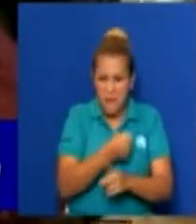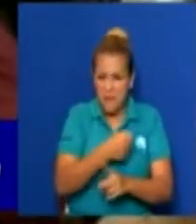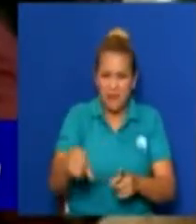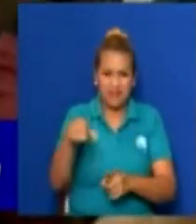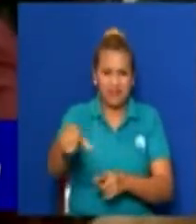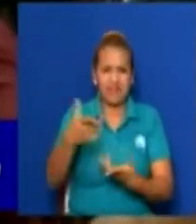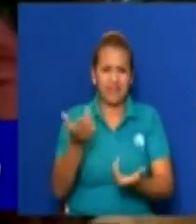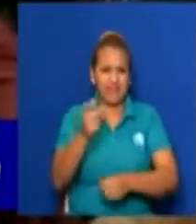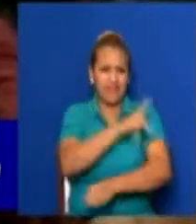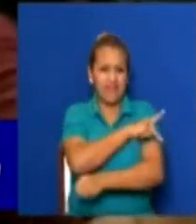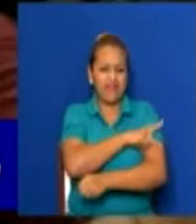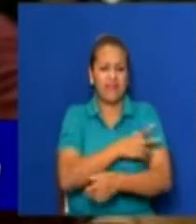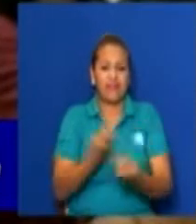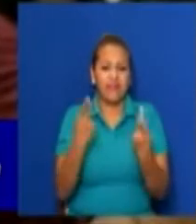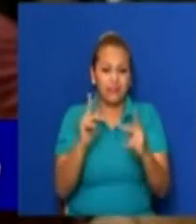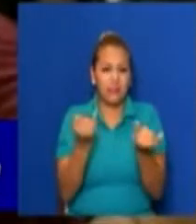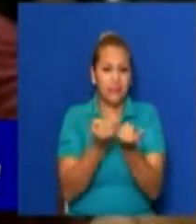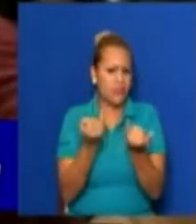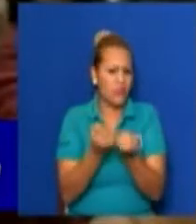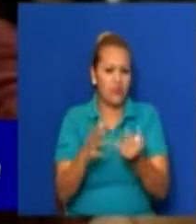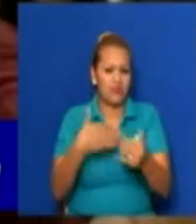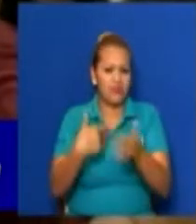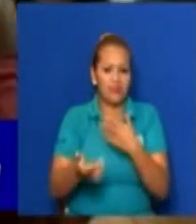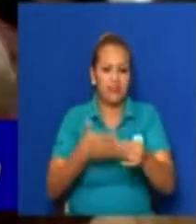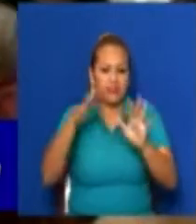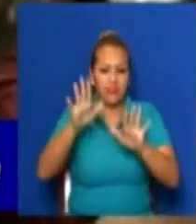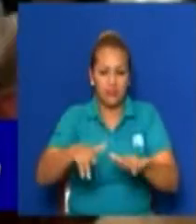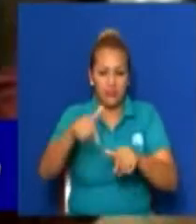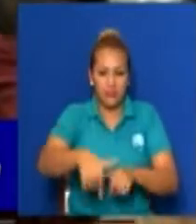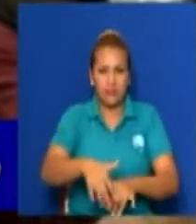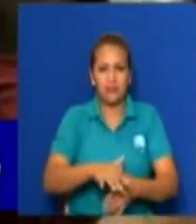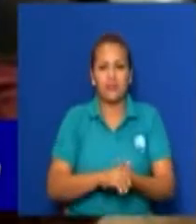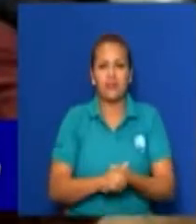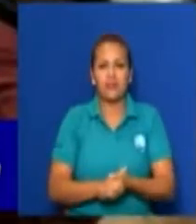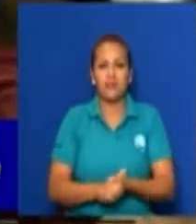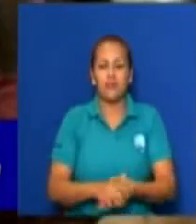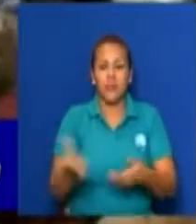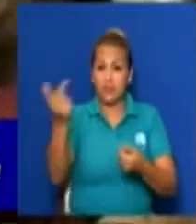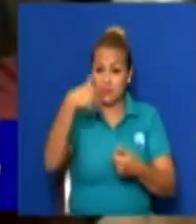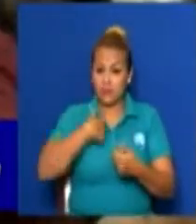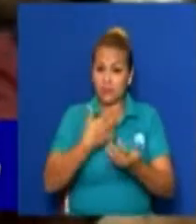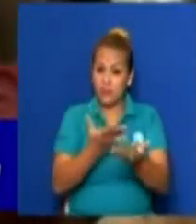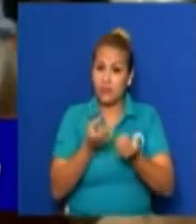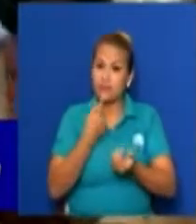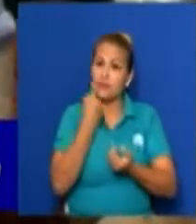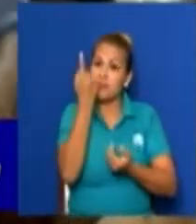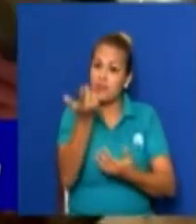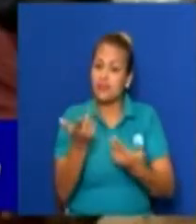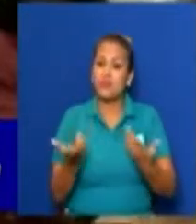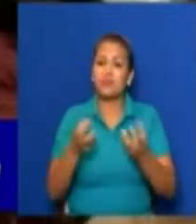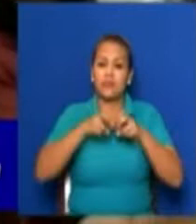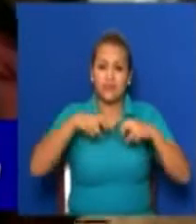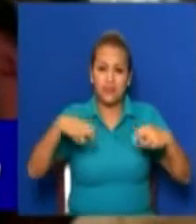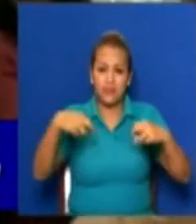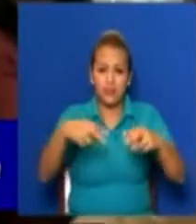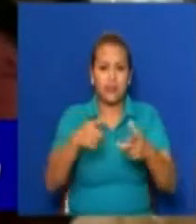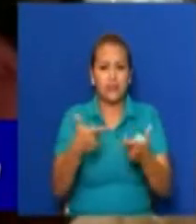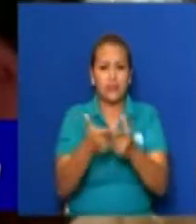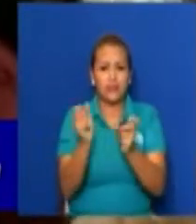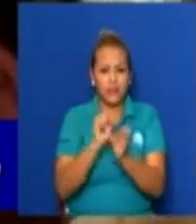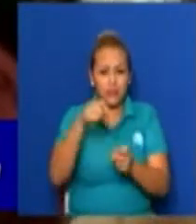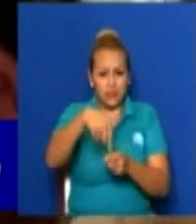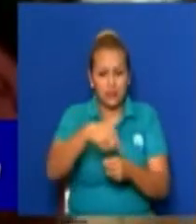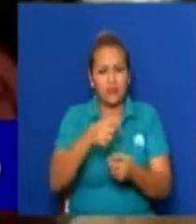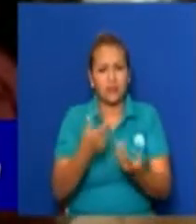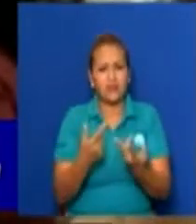pero aquí estamos. Entonces, ¿qué es lo que les quiero decir? En conjunto, la comisión, los hermanos